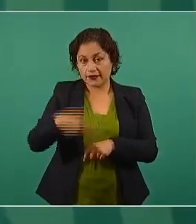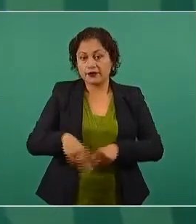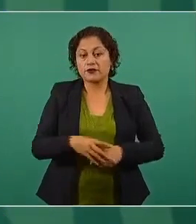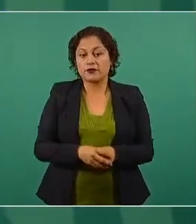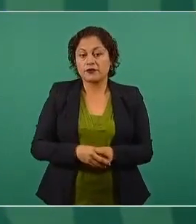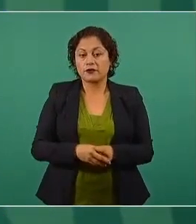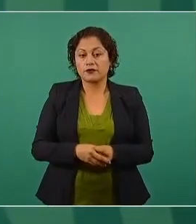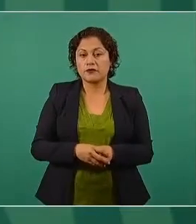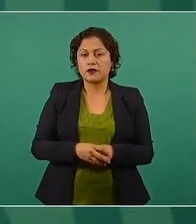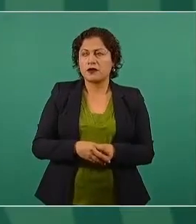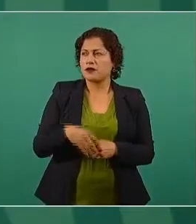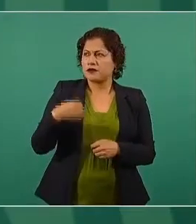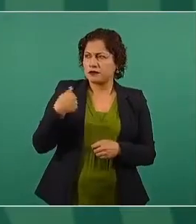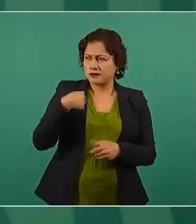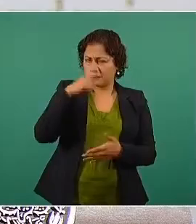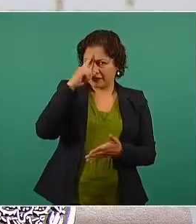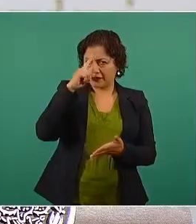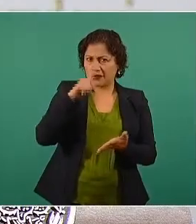de mañana en 8,